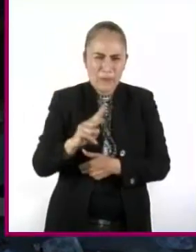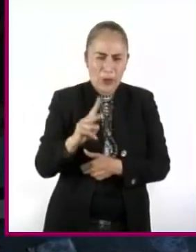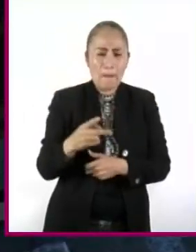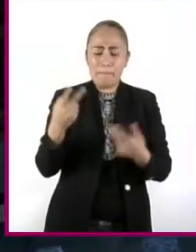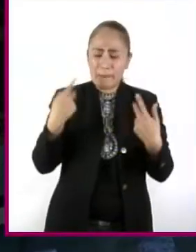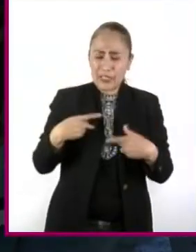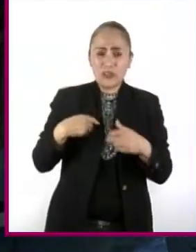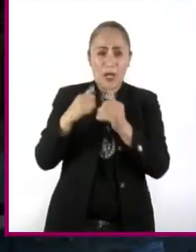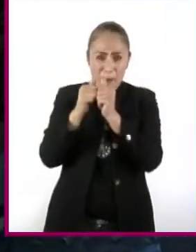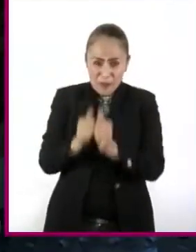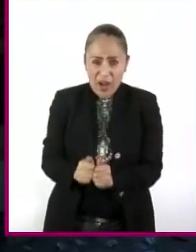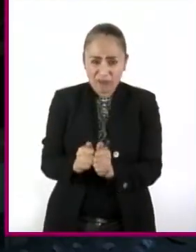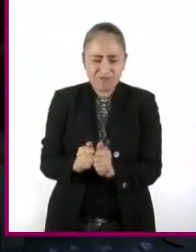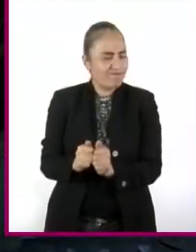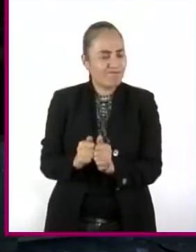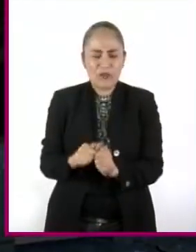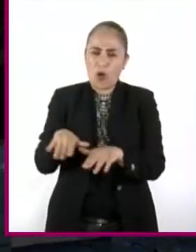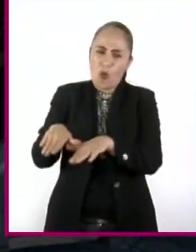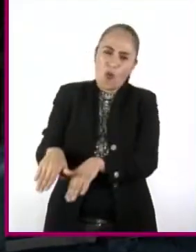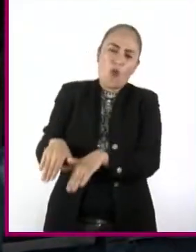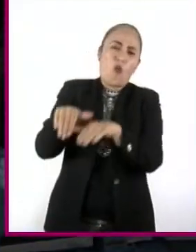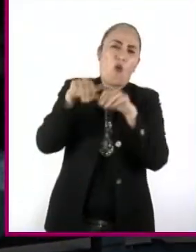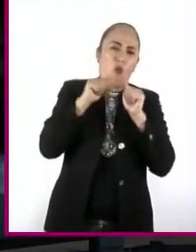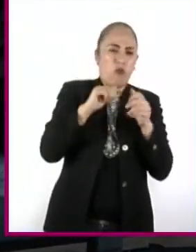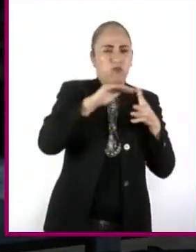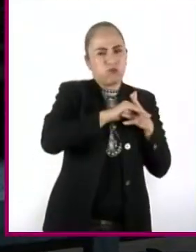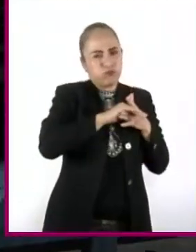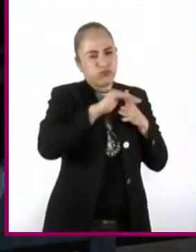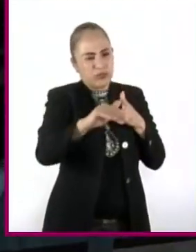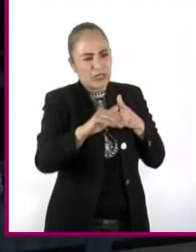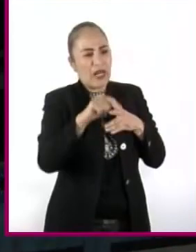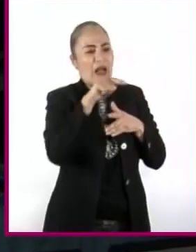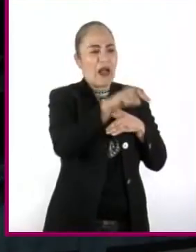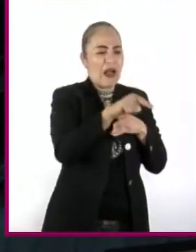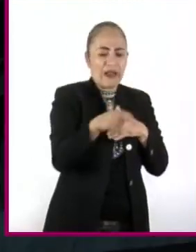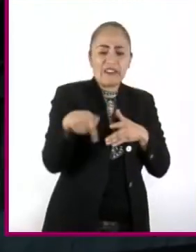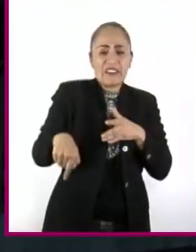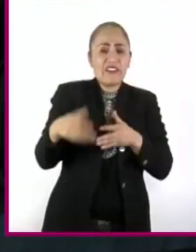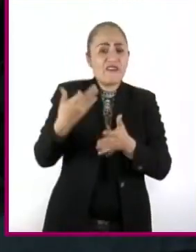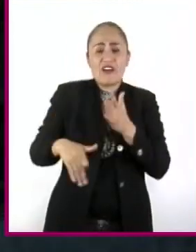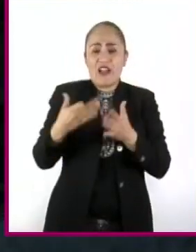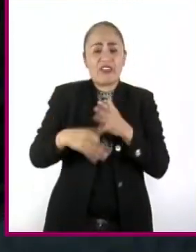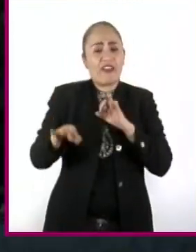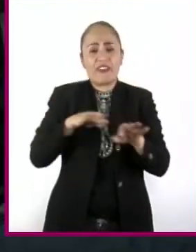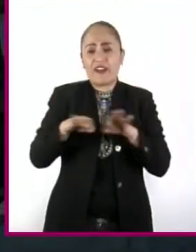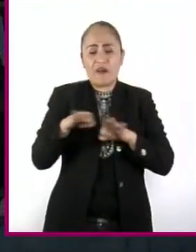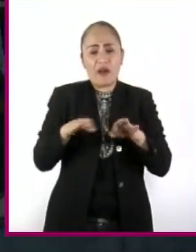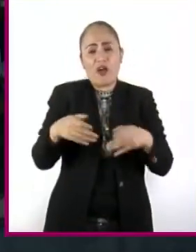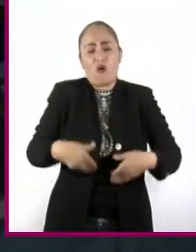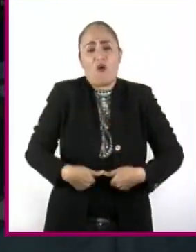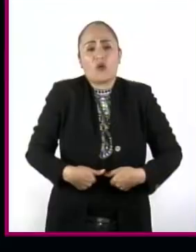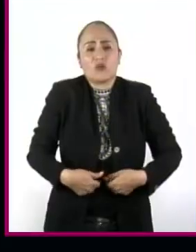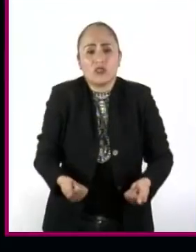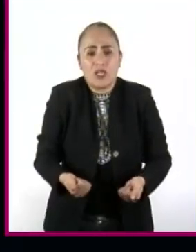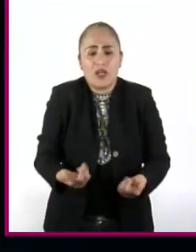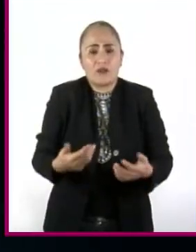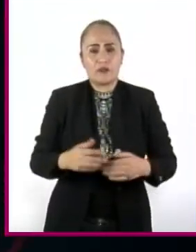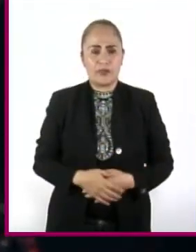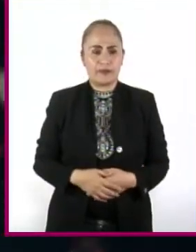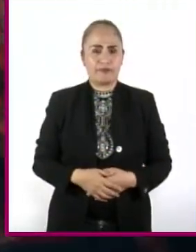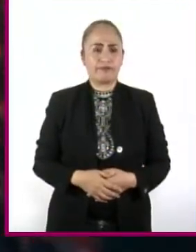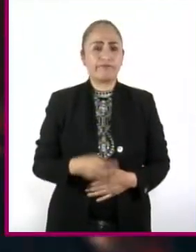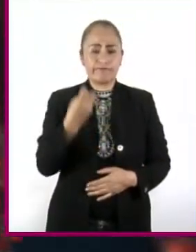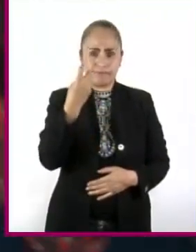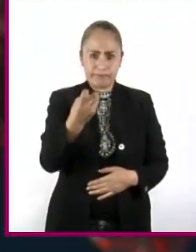a la población a buscar mejores oportunidades por el desempleo y la hambruna que generan estos fenómenos. Por